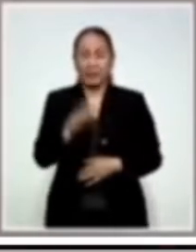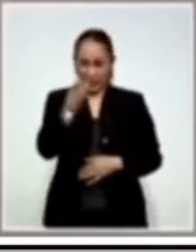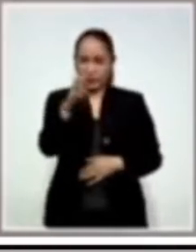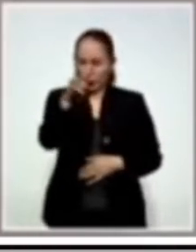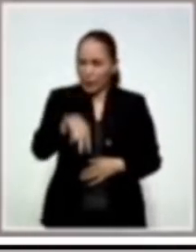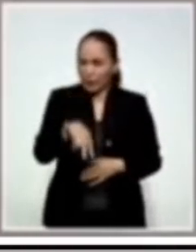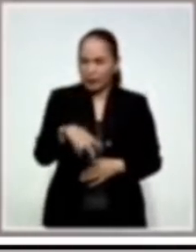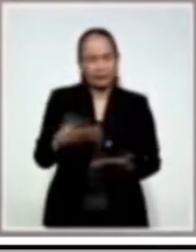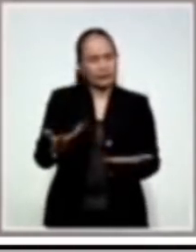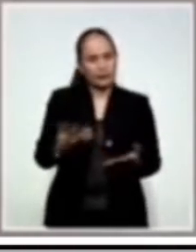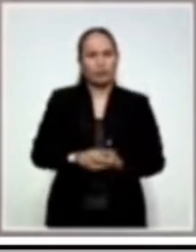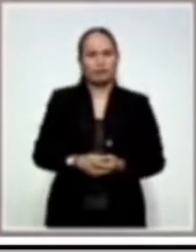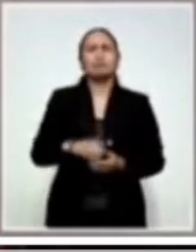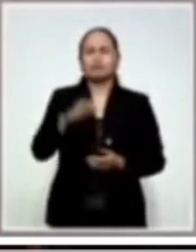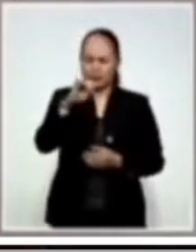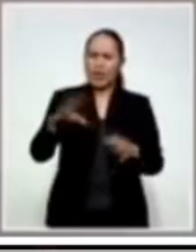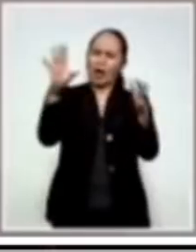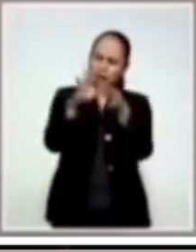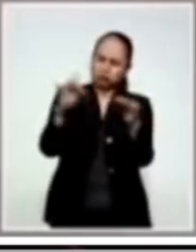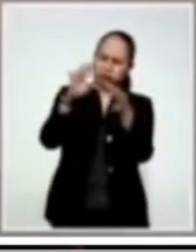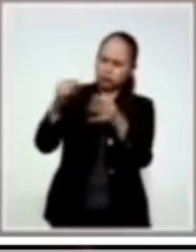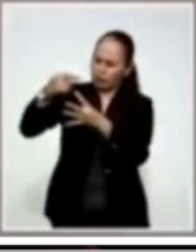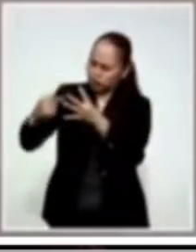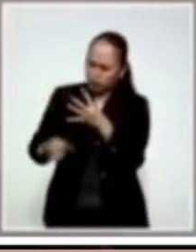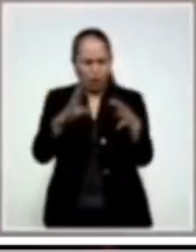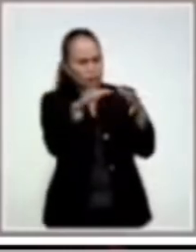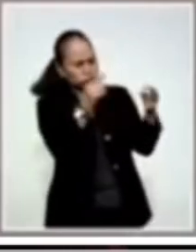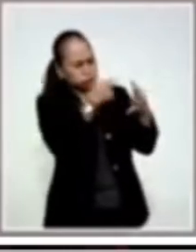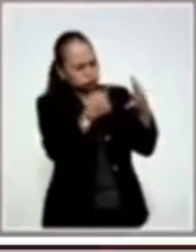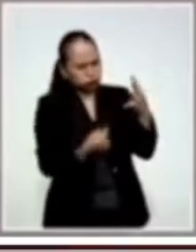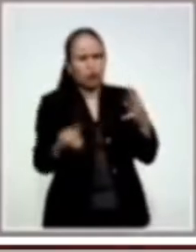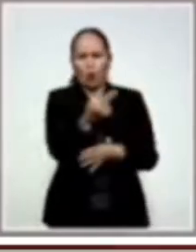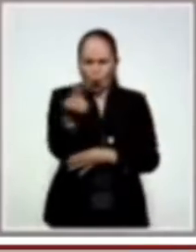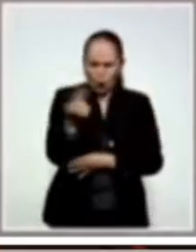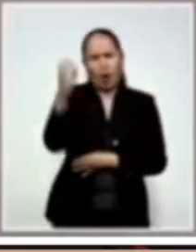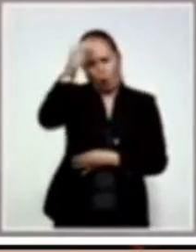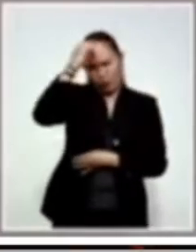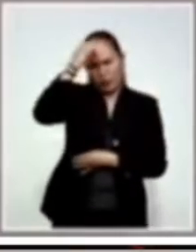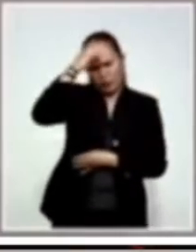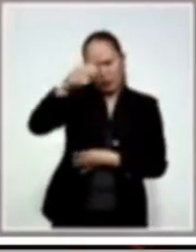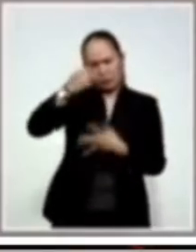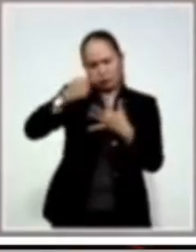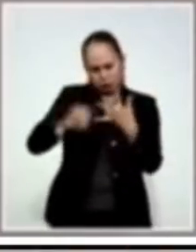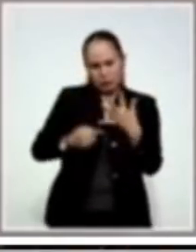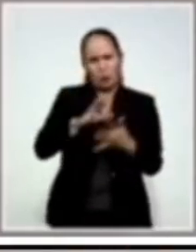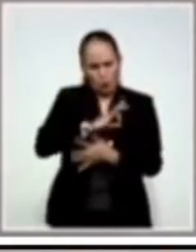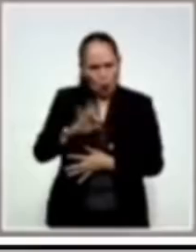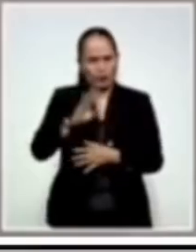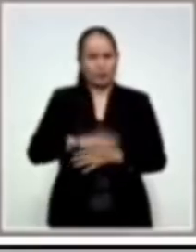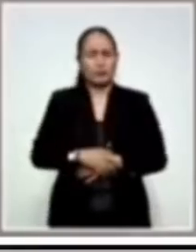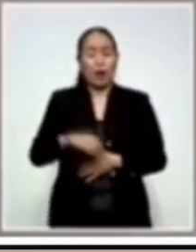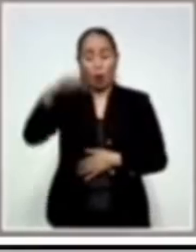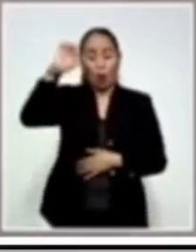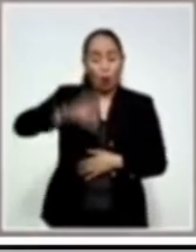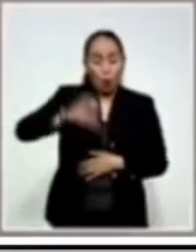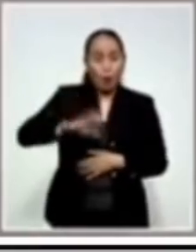así. Que se discutan los argumentos que hemos dado, por supuesto son opinables y discutibles, y que si se va a criticar la